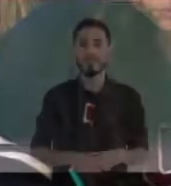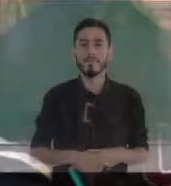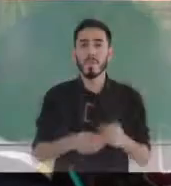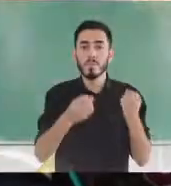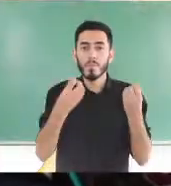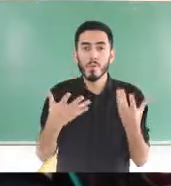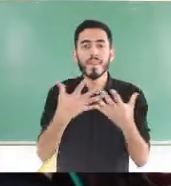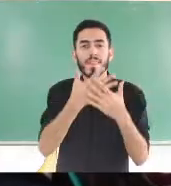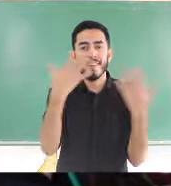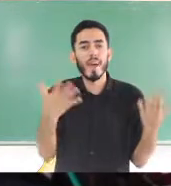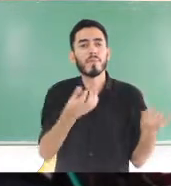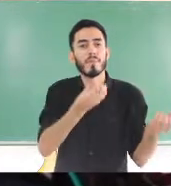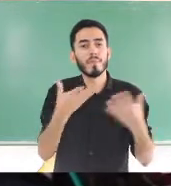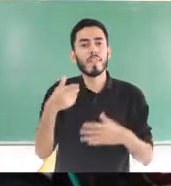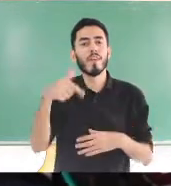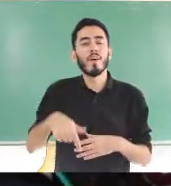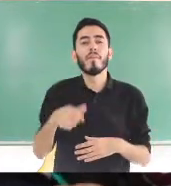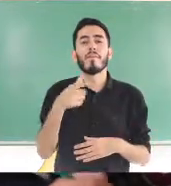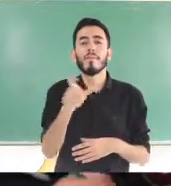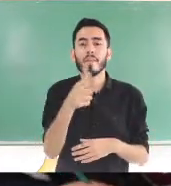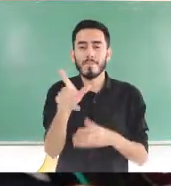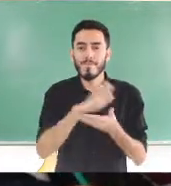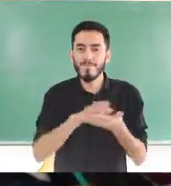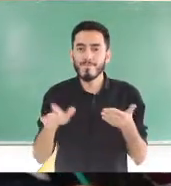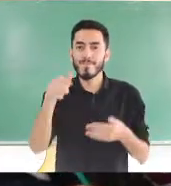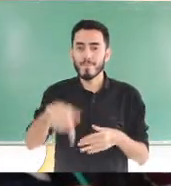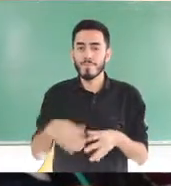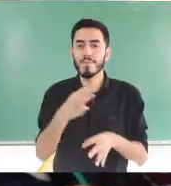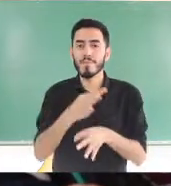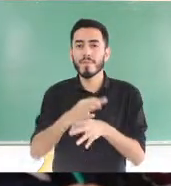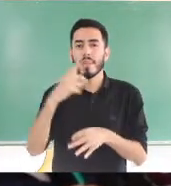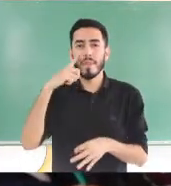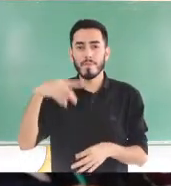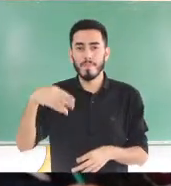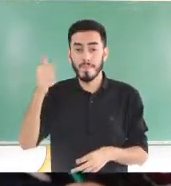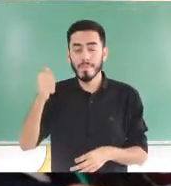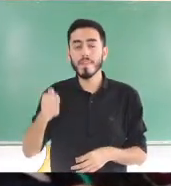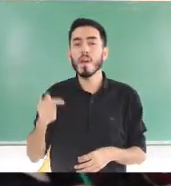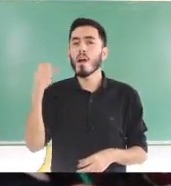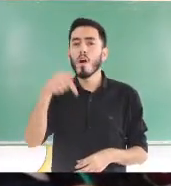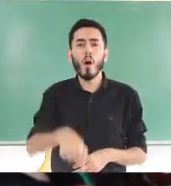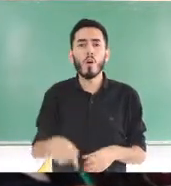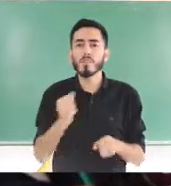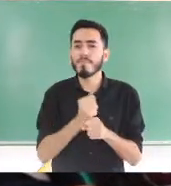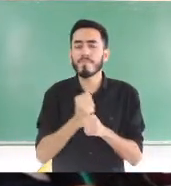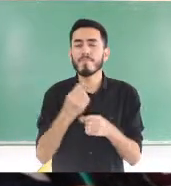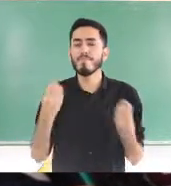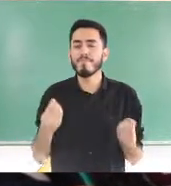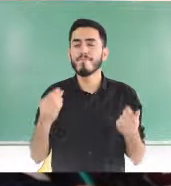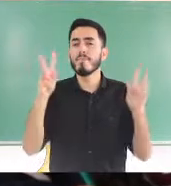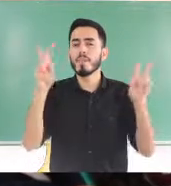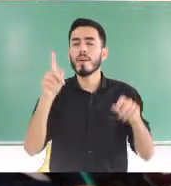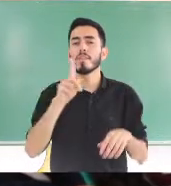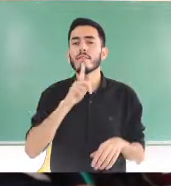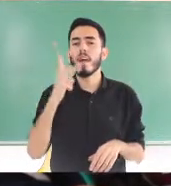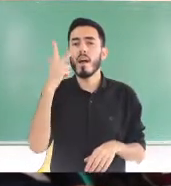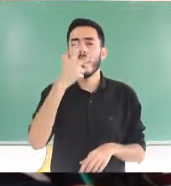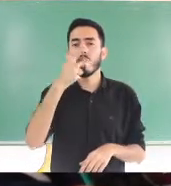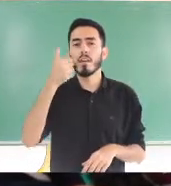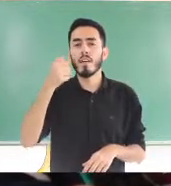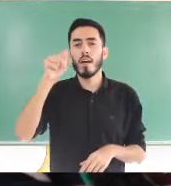Buenos días, bienvenidos a este nuevo video tutorial del Instituto María Auxiliadora. Hoy vamos a trabajar con el teorema de Tales,